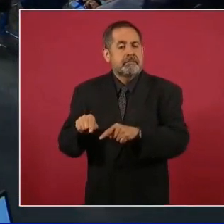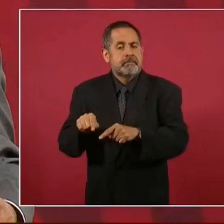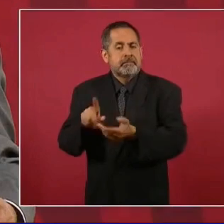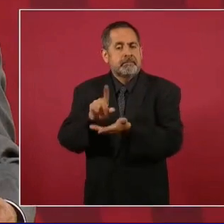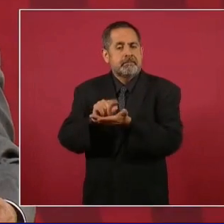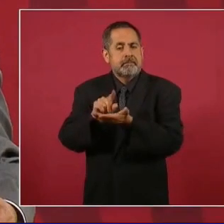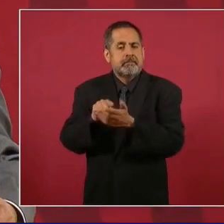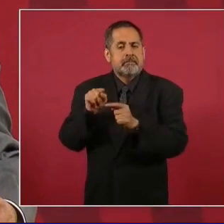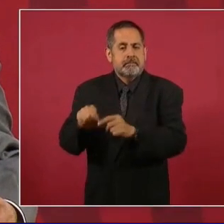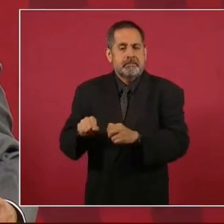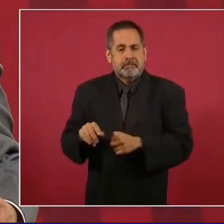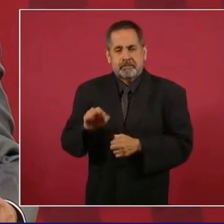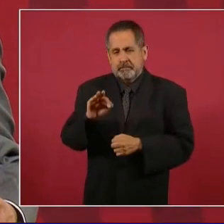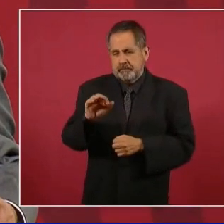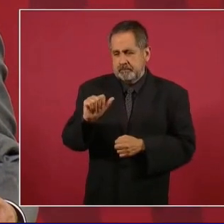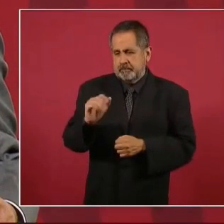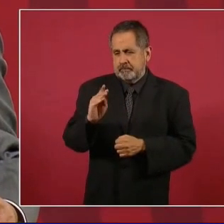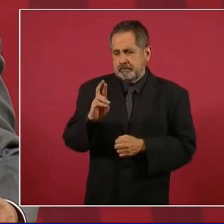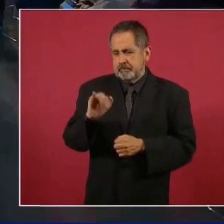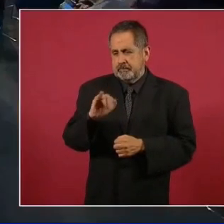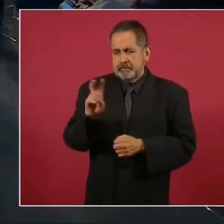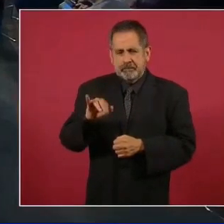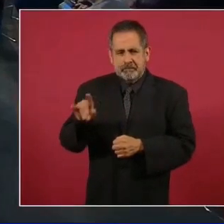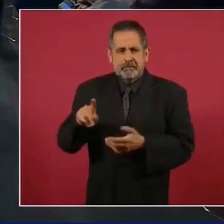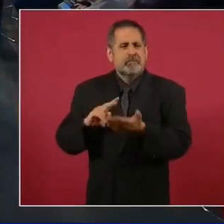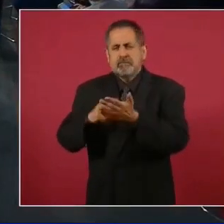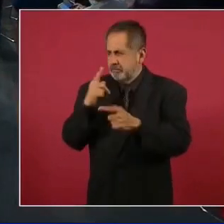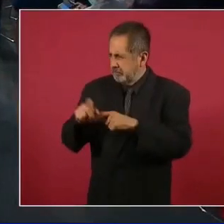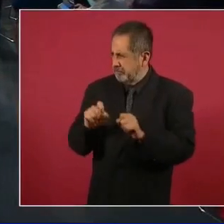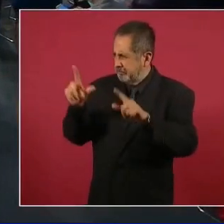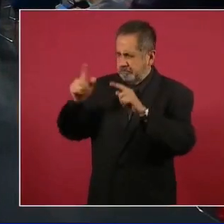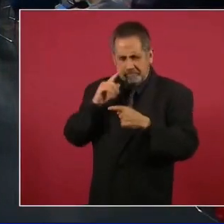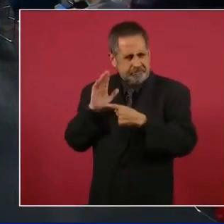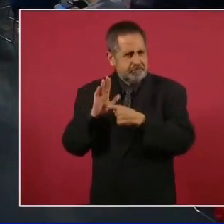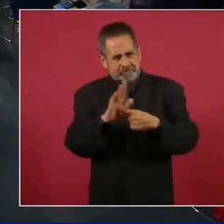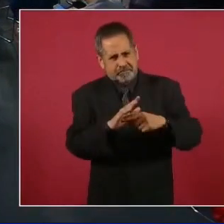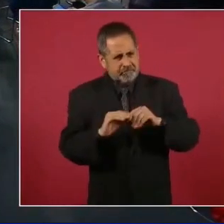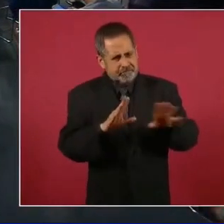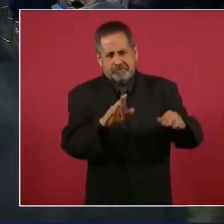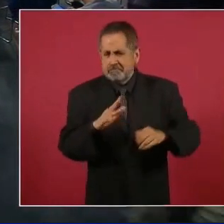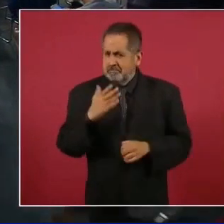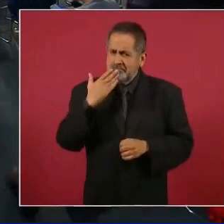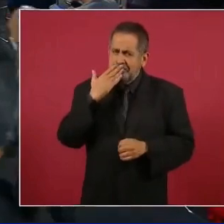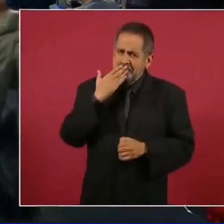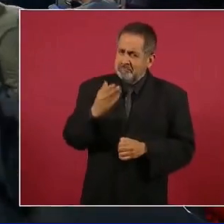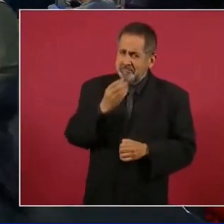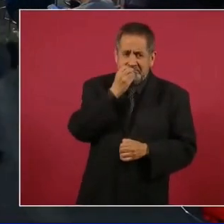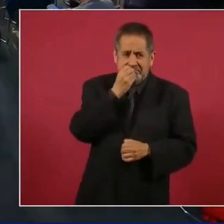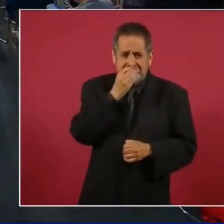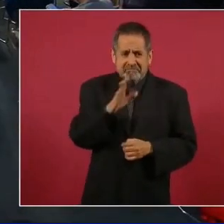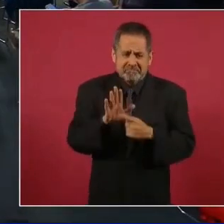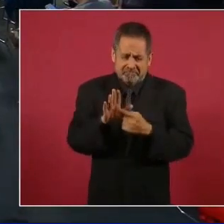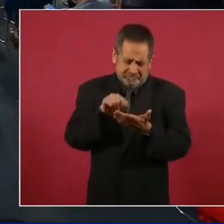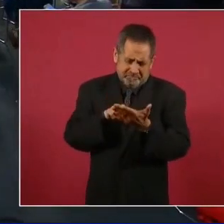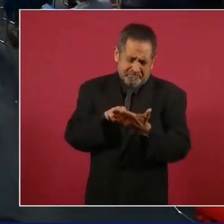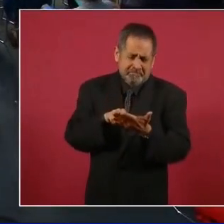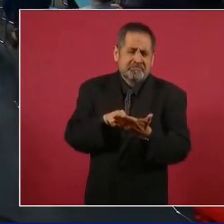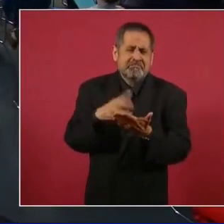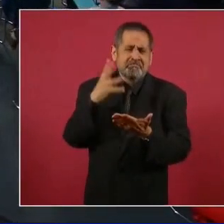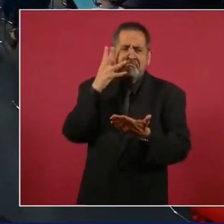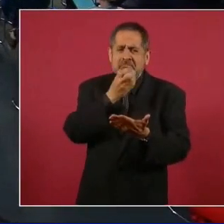tuit de Fabricio. Vuélvelo a poner. Es una delicia